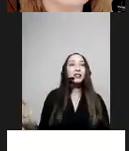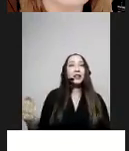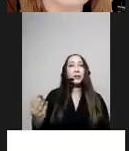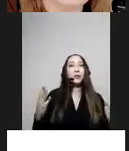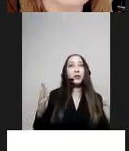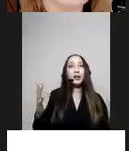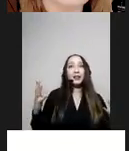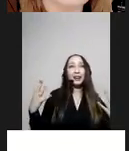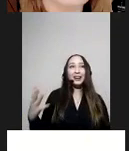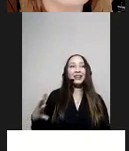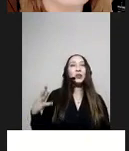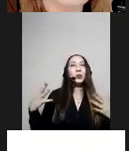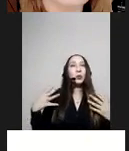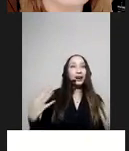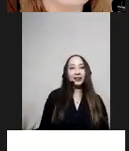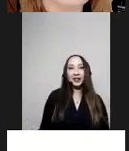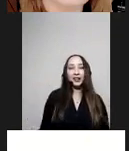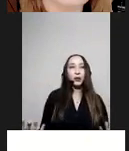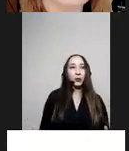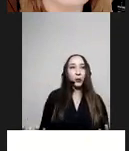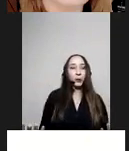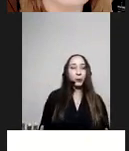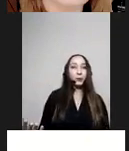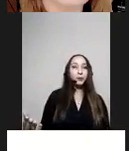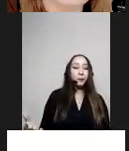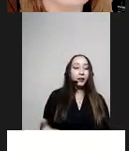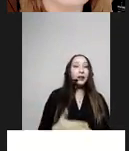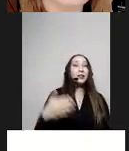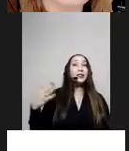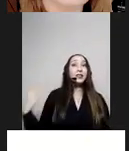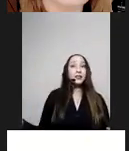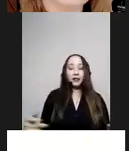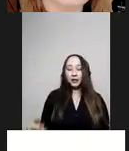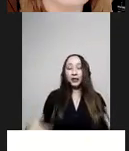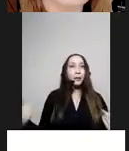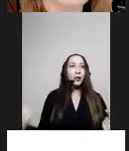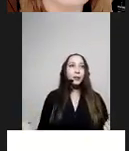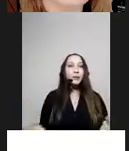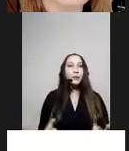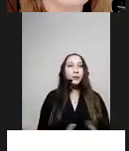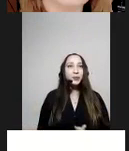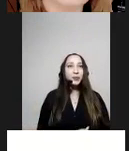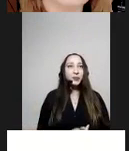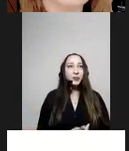situaciones desencadenan estrés en nuestro cuerpo. Si la próxima.